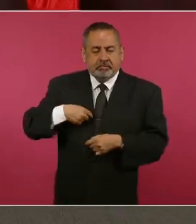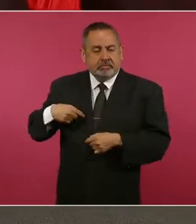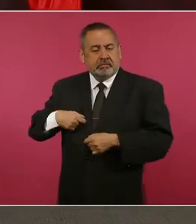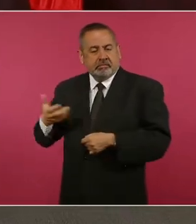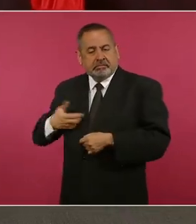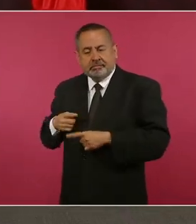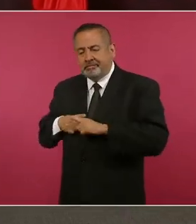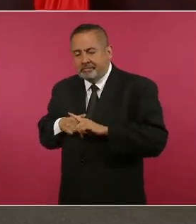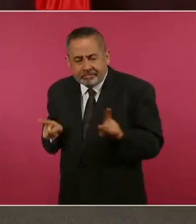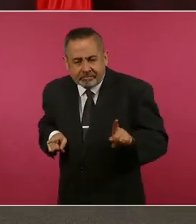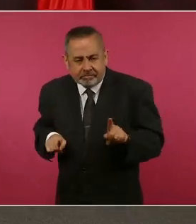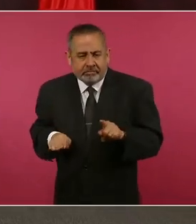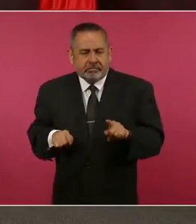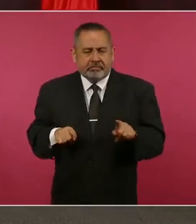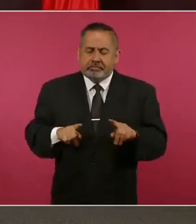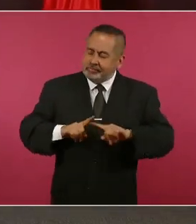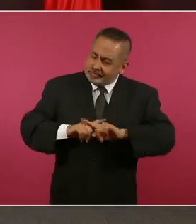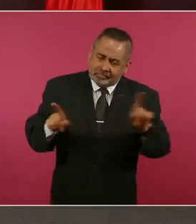Al contrario,